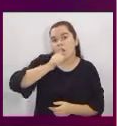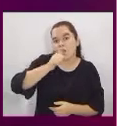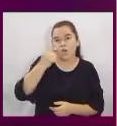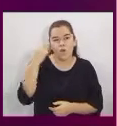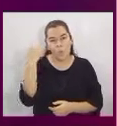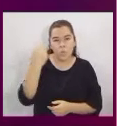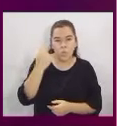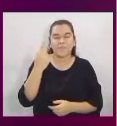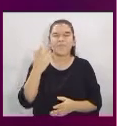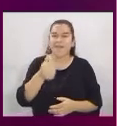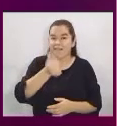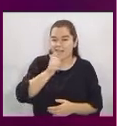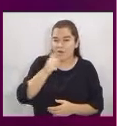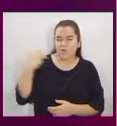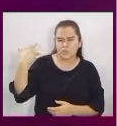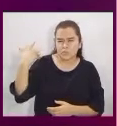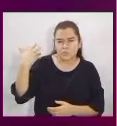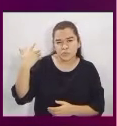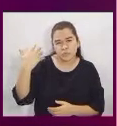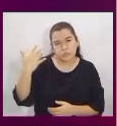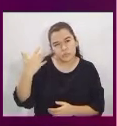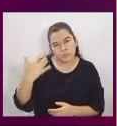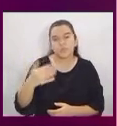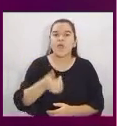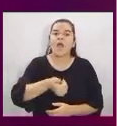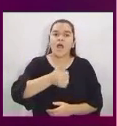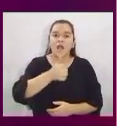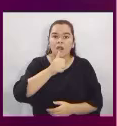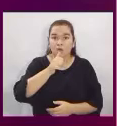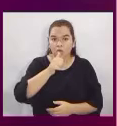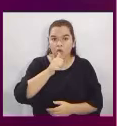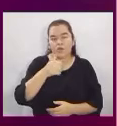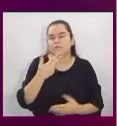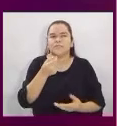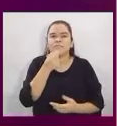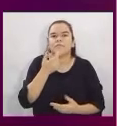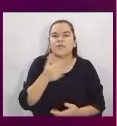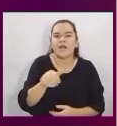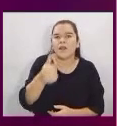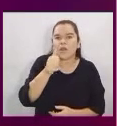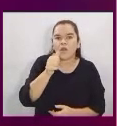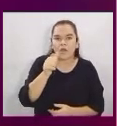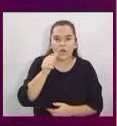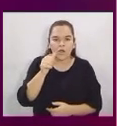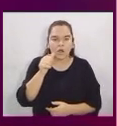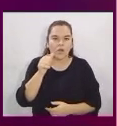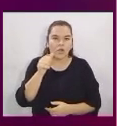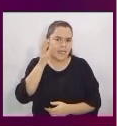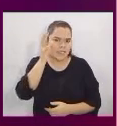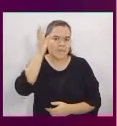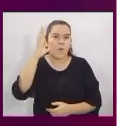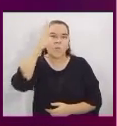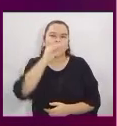por alcoholismo, pero por alcoholismo consuetudinario. No el alcoholismo de una noche, bueno, no